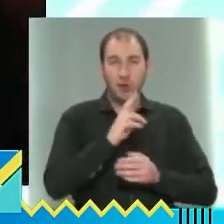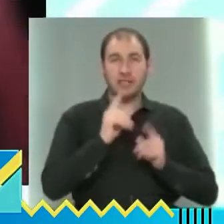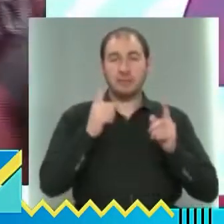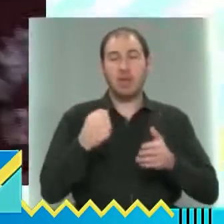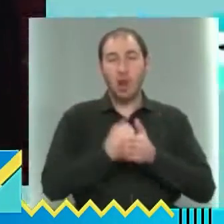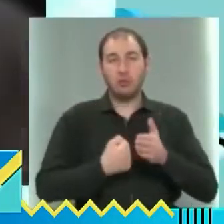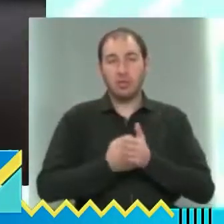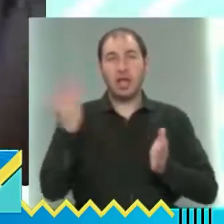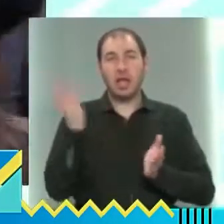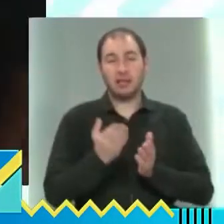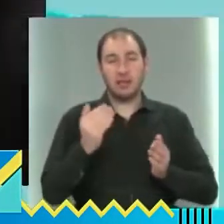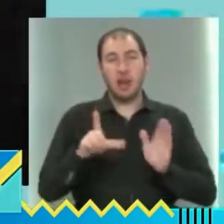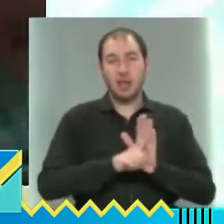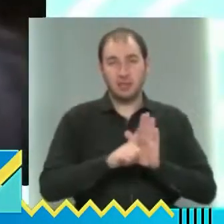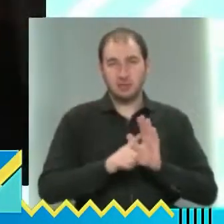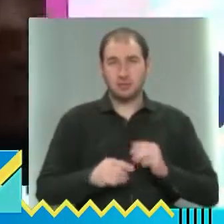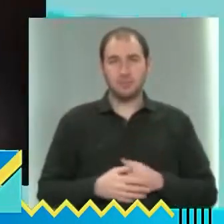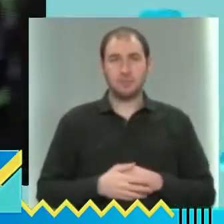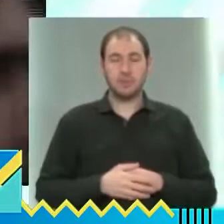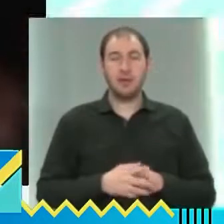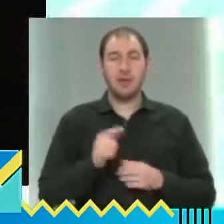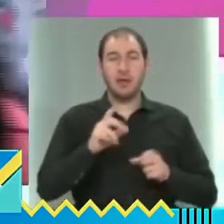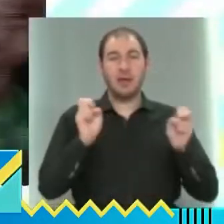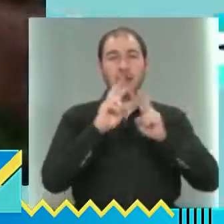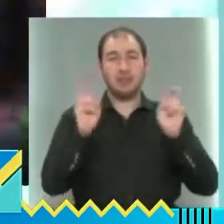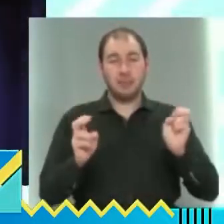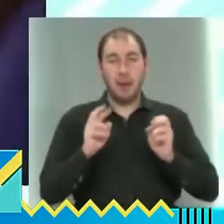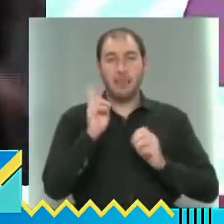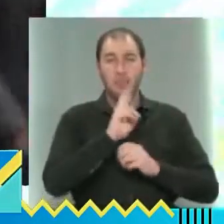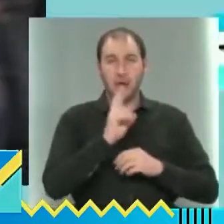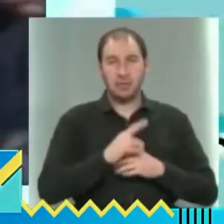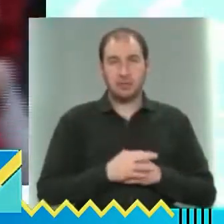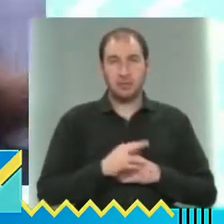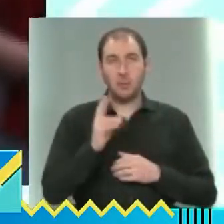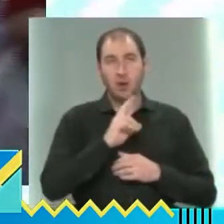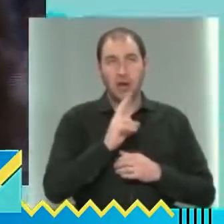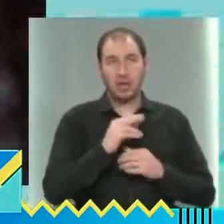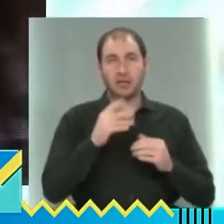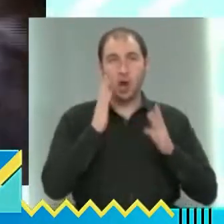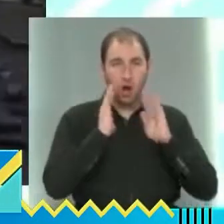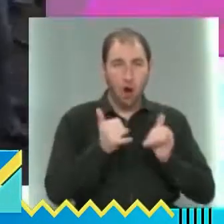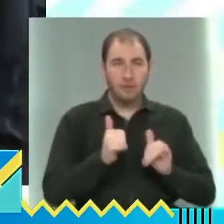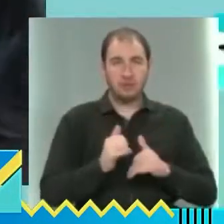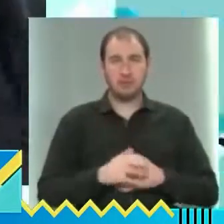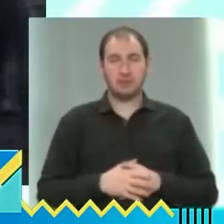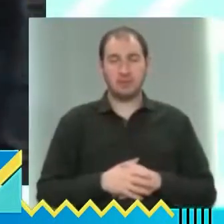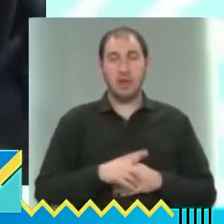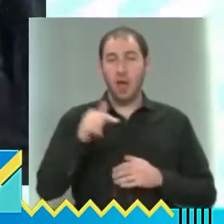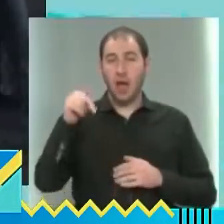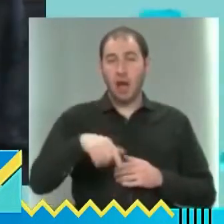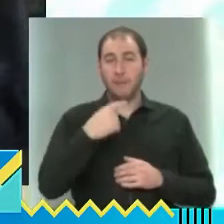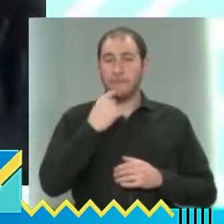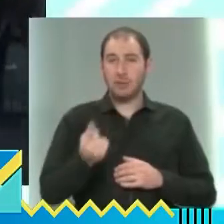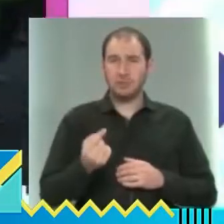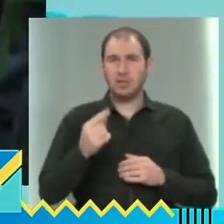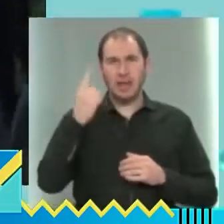lucha de la despenalización y la legalización, que tiene que ver con las mujeres, las mujercitas más jóvenes, digamos, que hoy si vos les